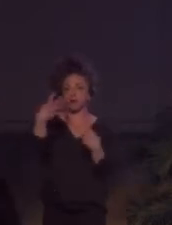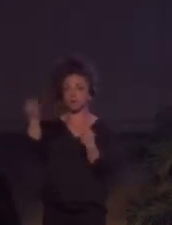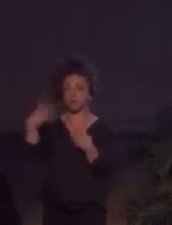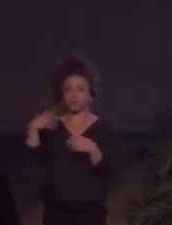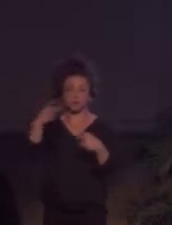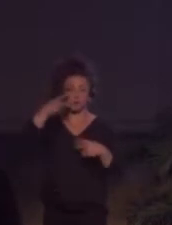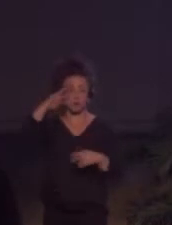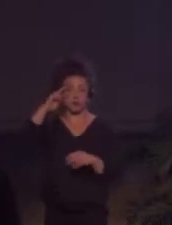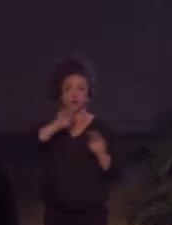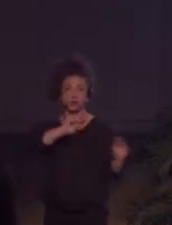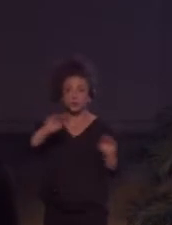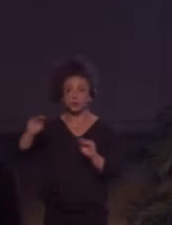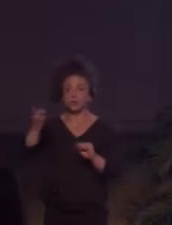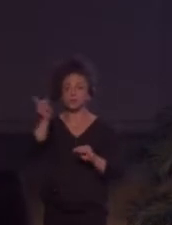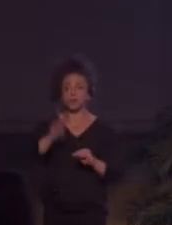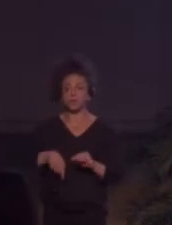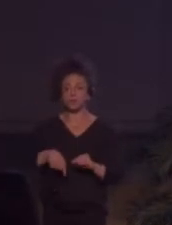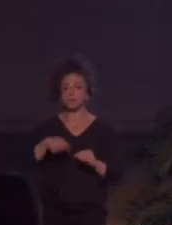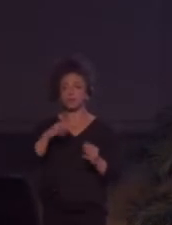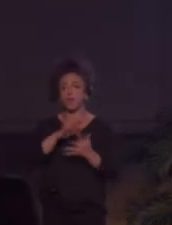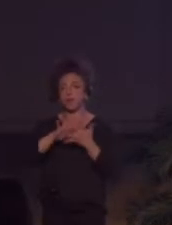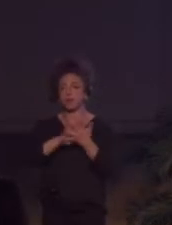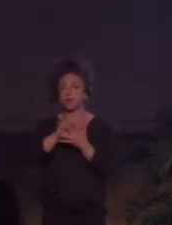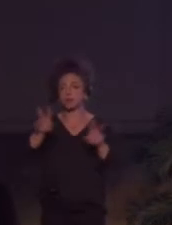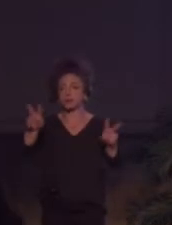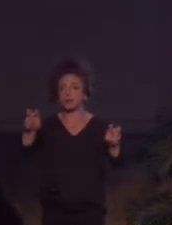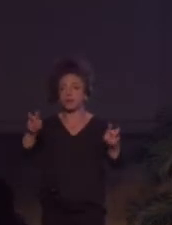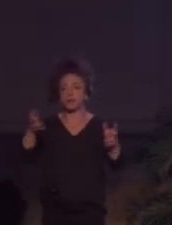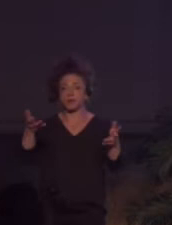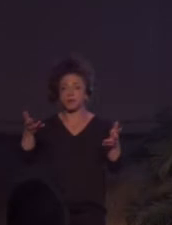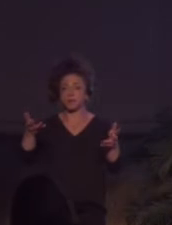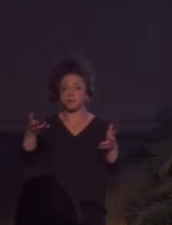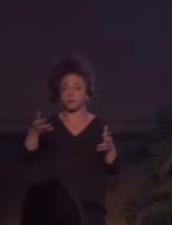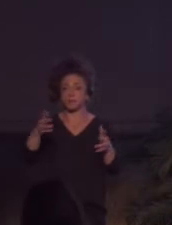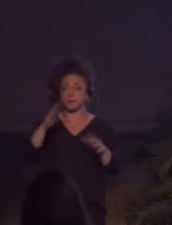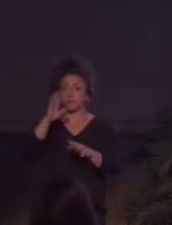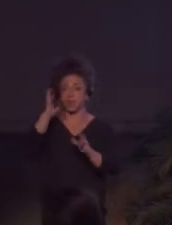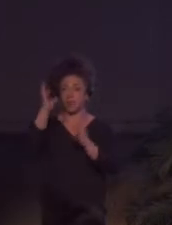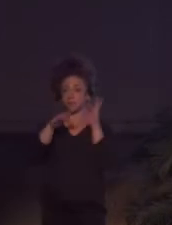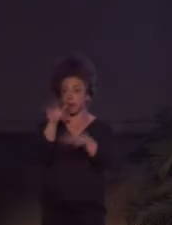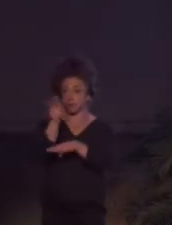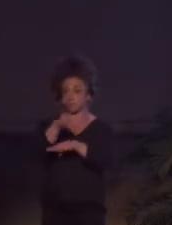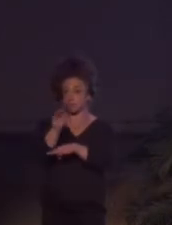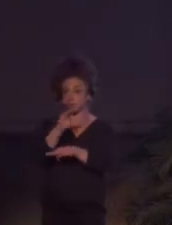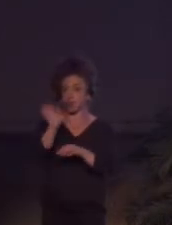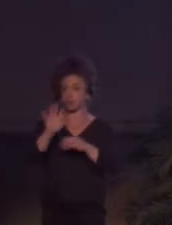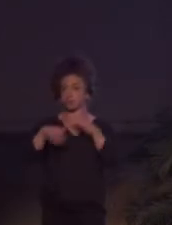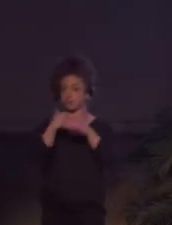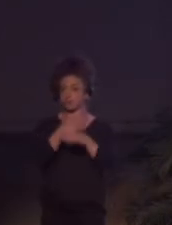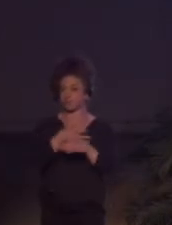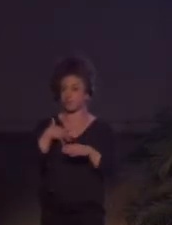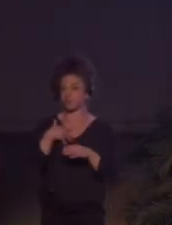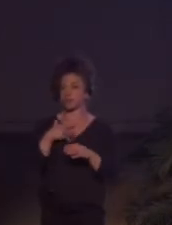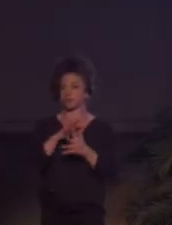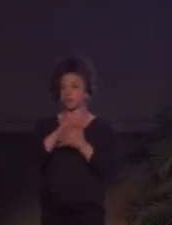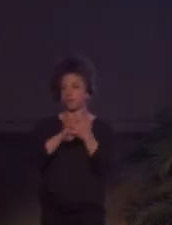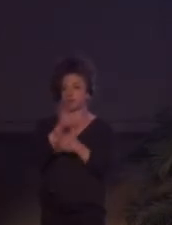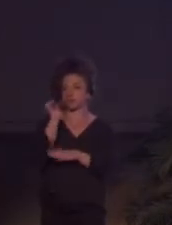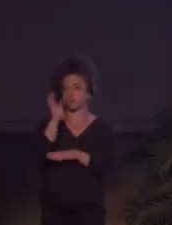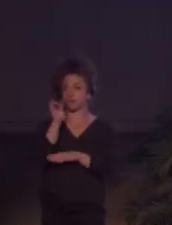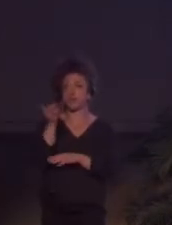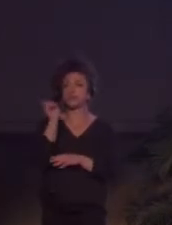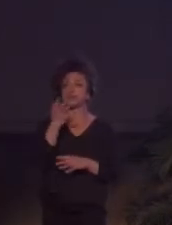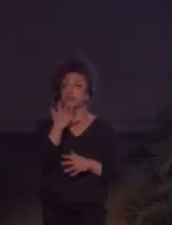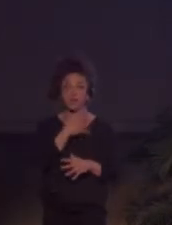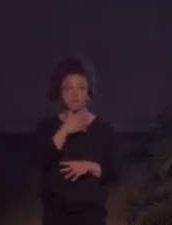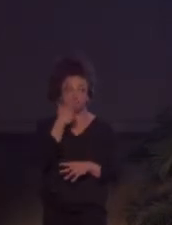antiespezismoarekin gurutzatzen ziren gai ezberdinez hitz egiteko. Oraindik ikusgai daude YouTuben, bi ikerketa ere egin